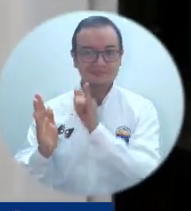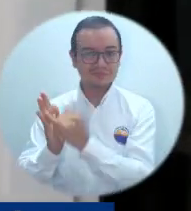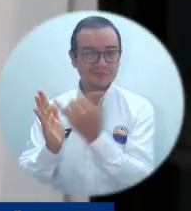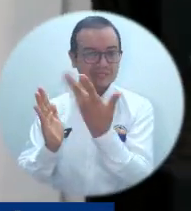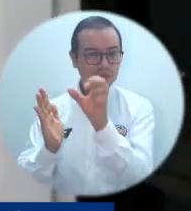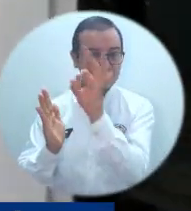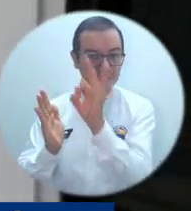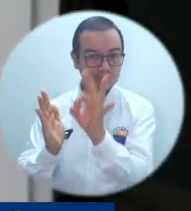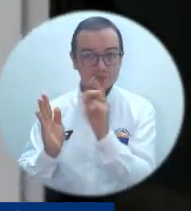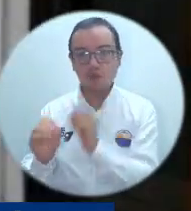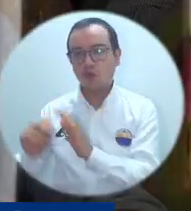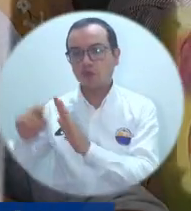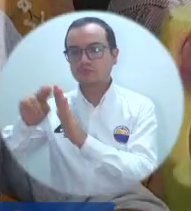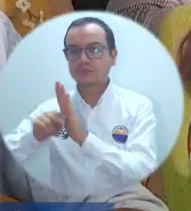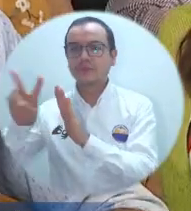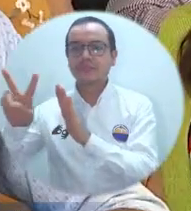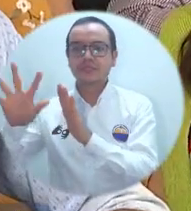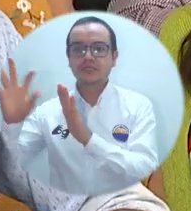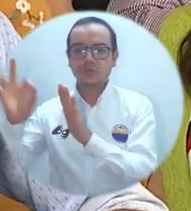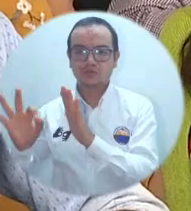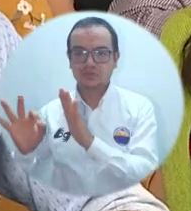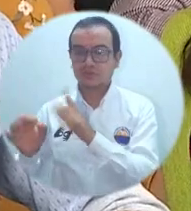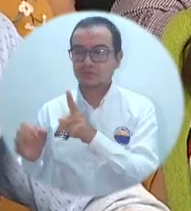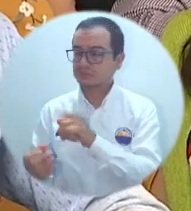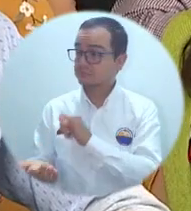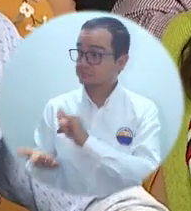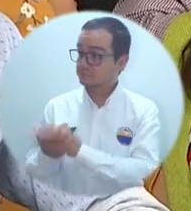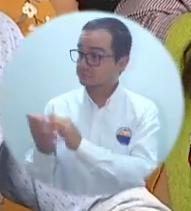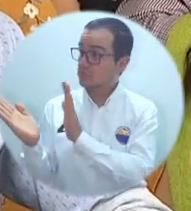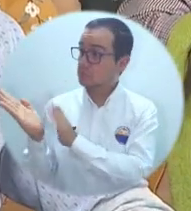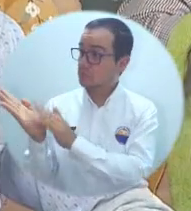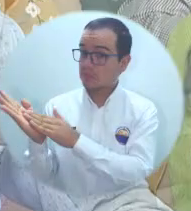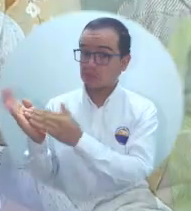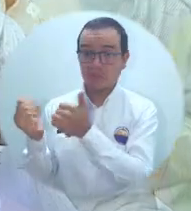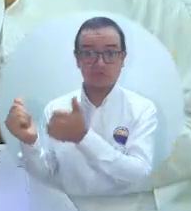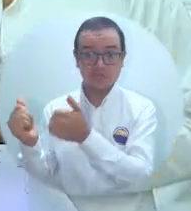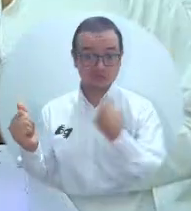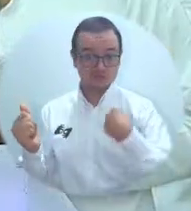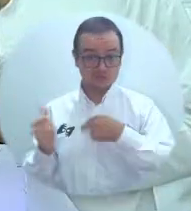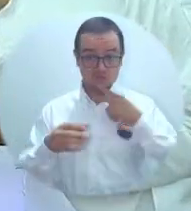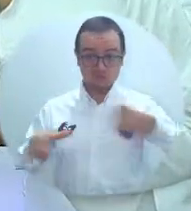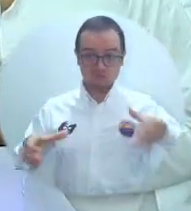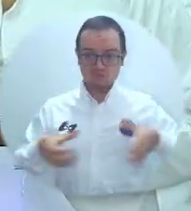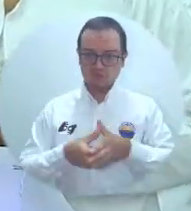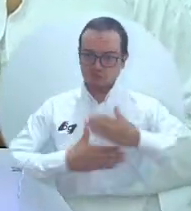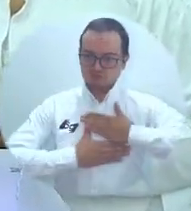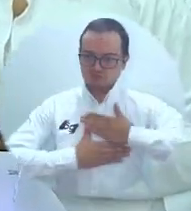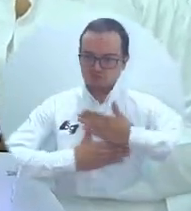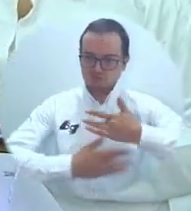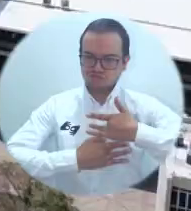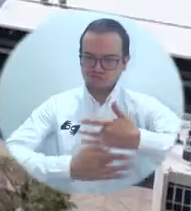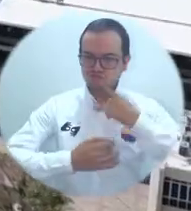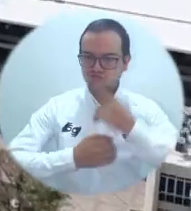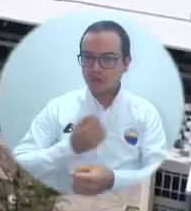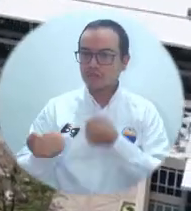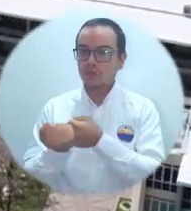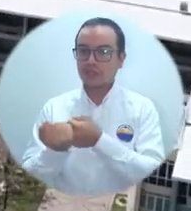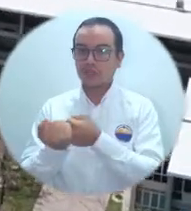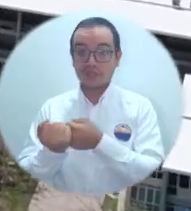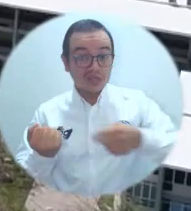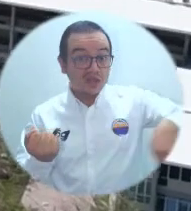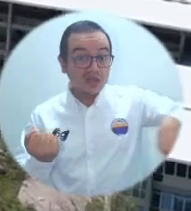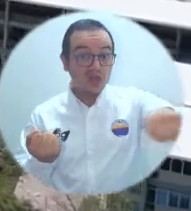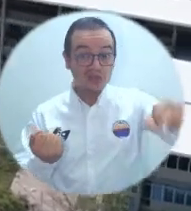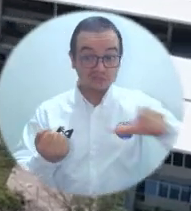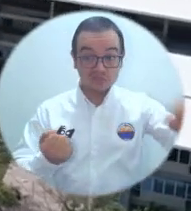50% de rebaja de la matrícula de todos sus estudiantes. Es una gran labor que se ha realizado y desde acá apoyamos vehementemente